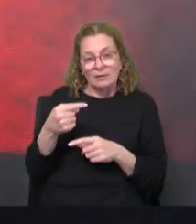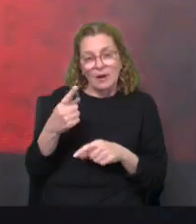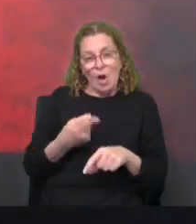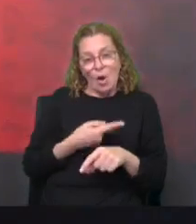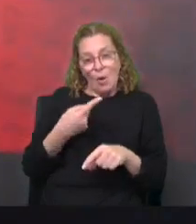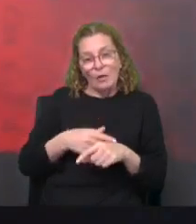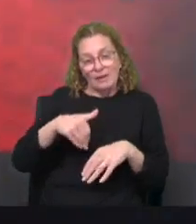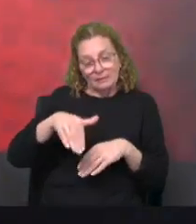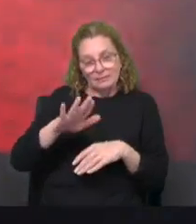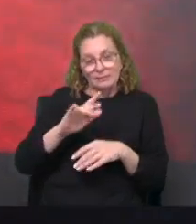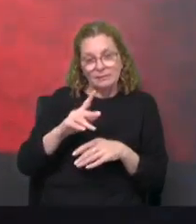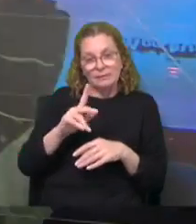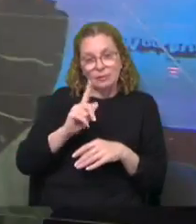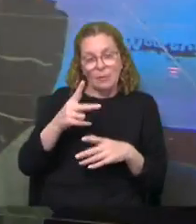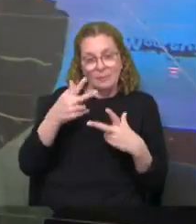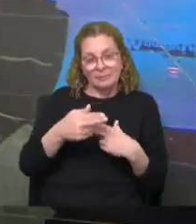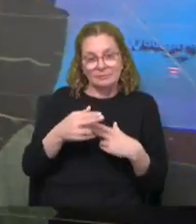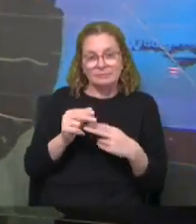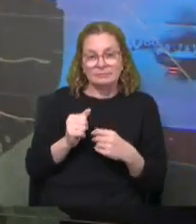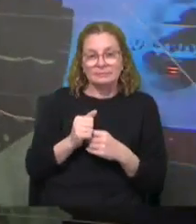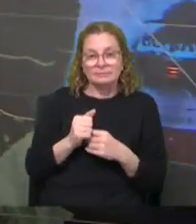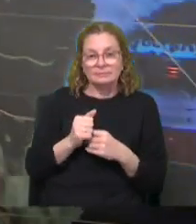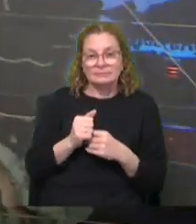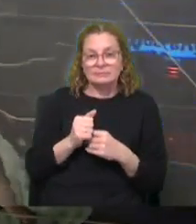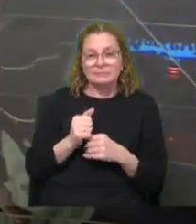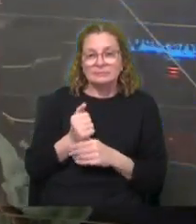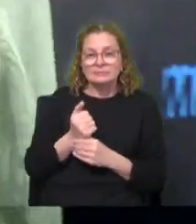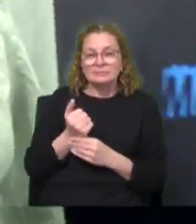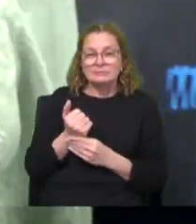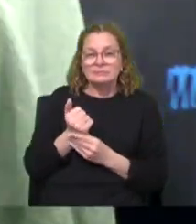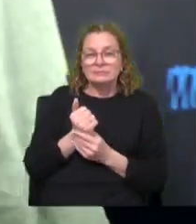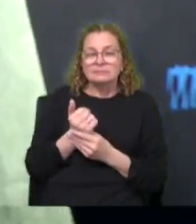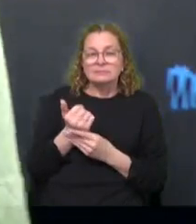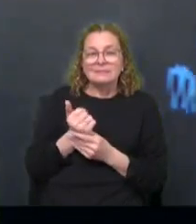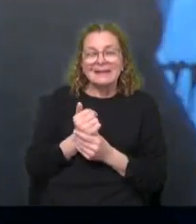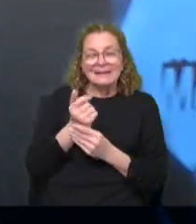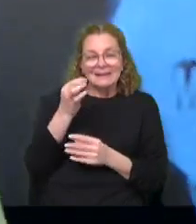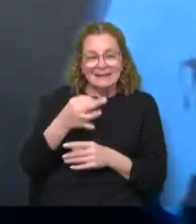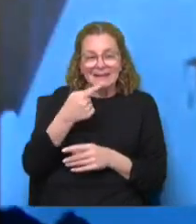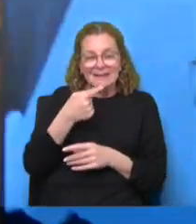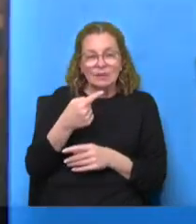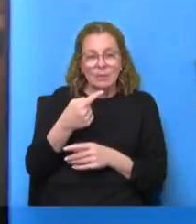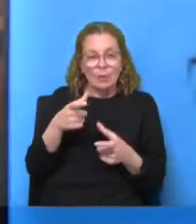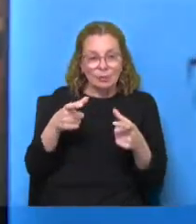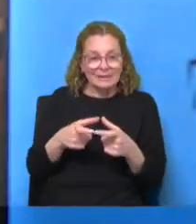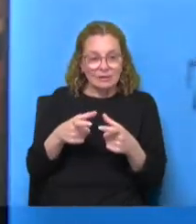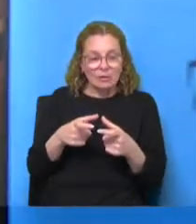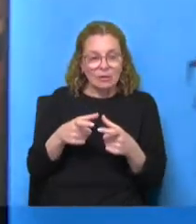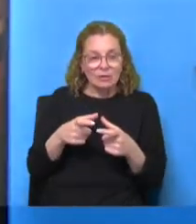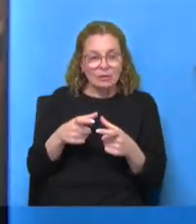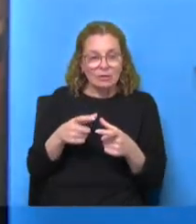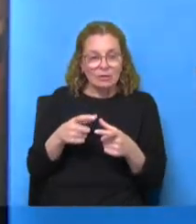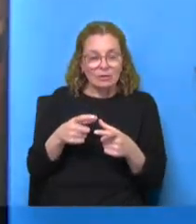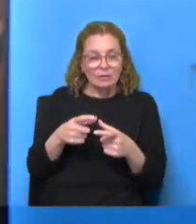horas, sin parar. Porque, perdón, porque tienen una particularidad justamente de estar sacando un disco sin